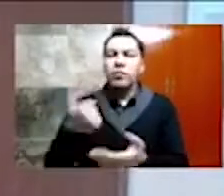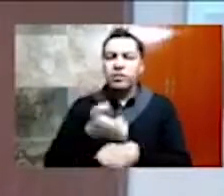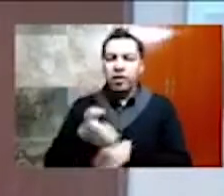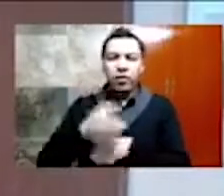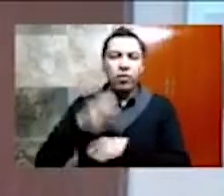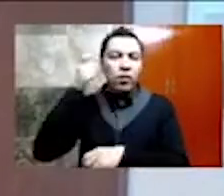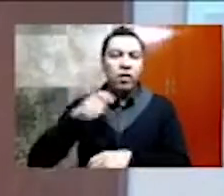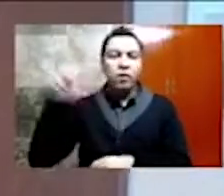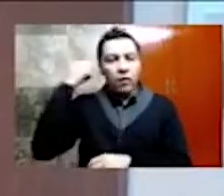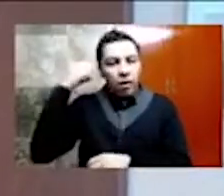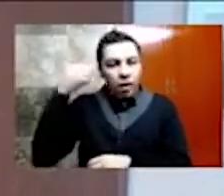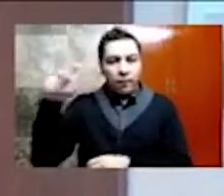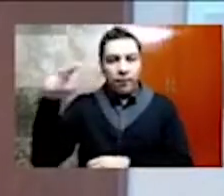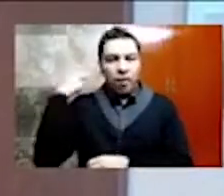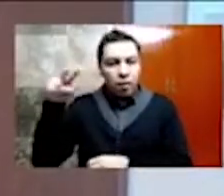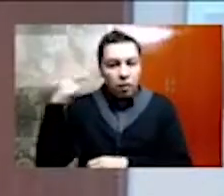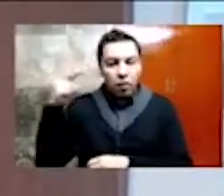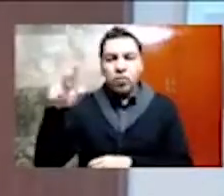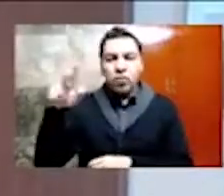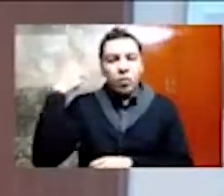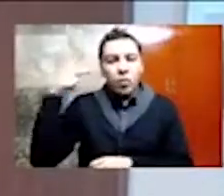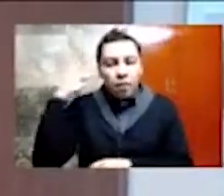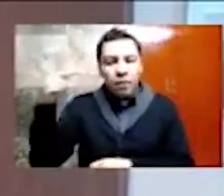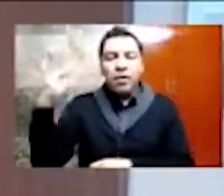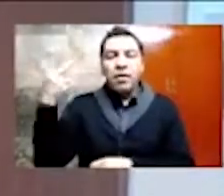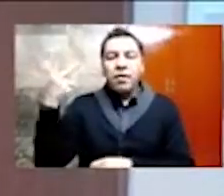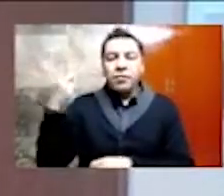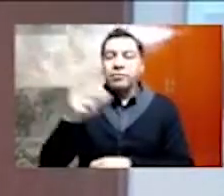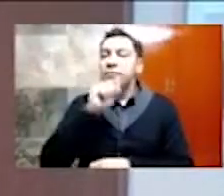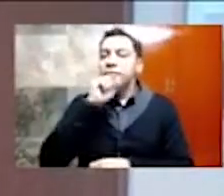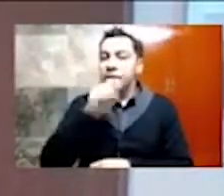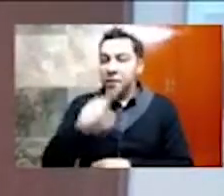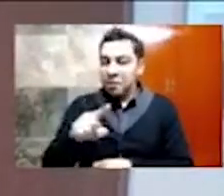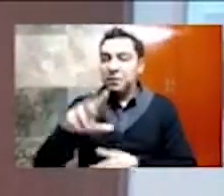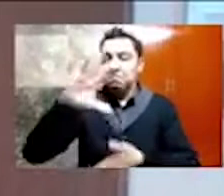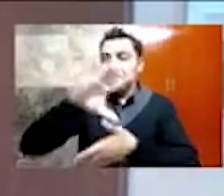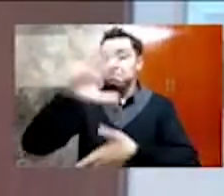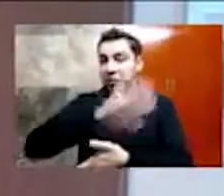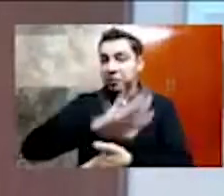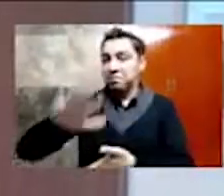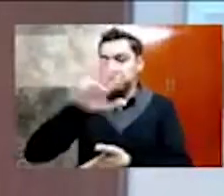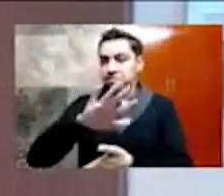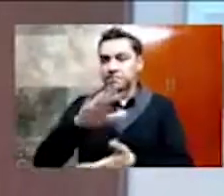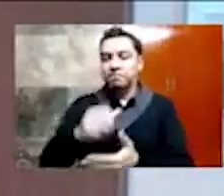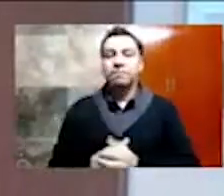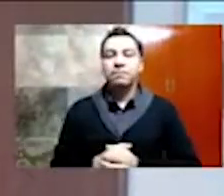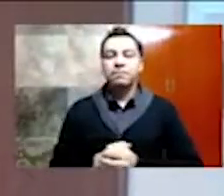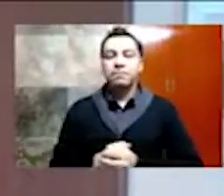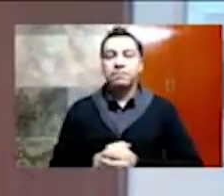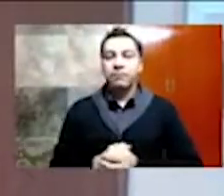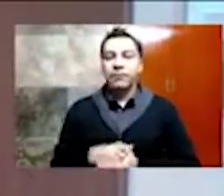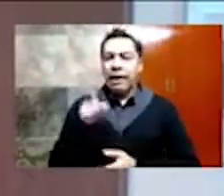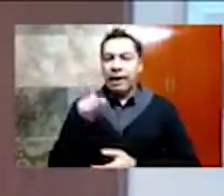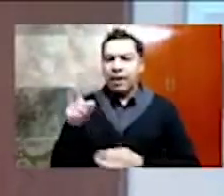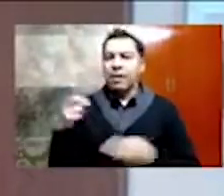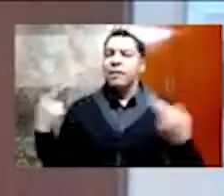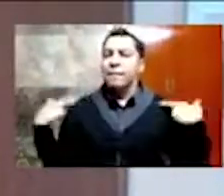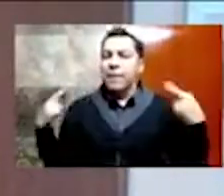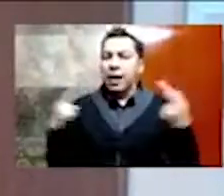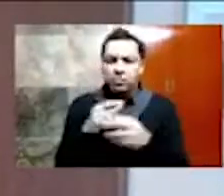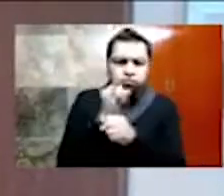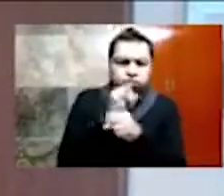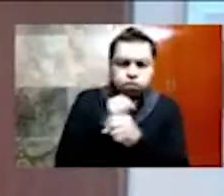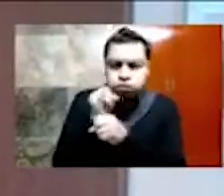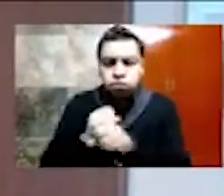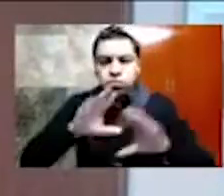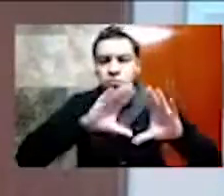Guerrero, Oaxaca, Veracruz, Puebla y el Altiplano Central. A la par de su labor de docencia e investigación, él se ha